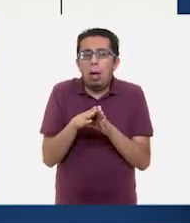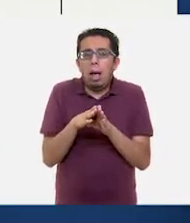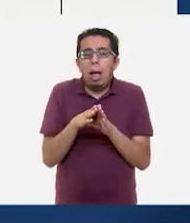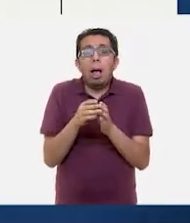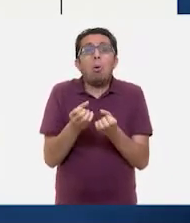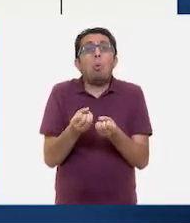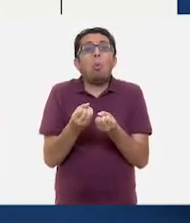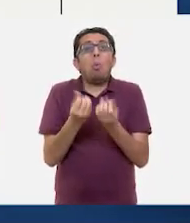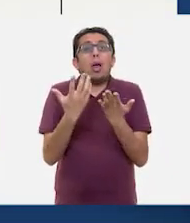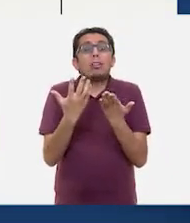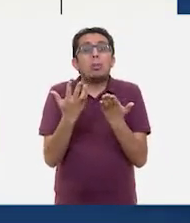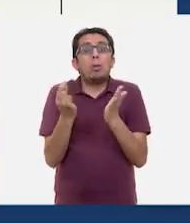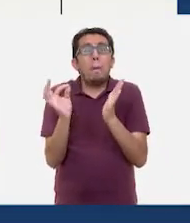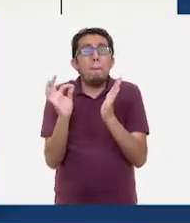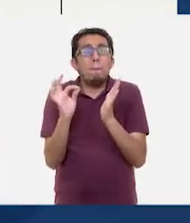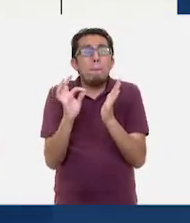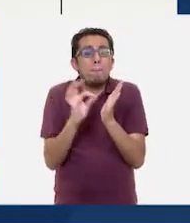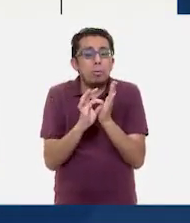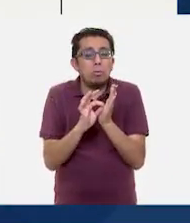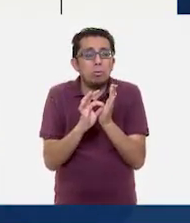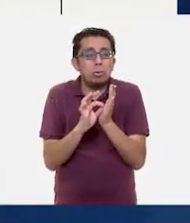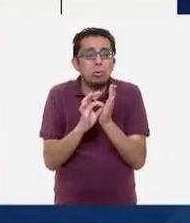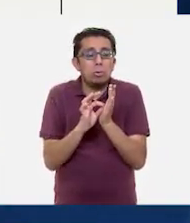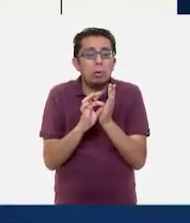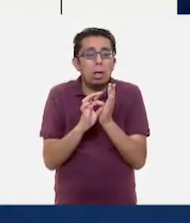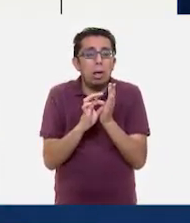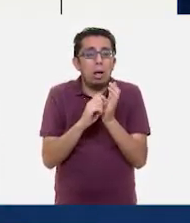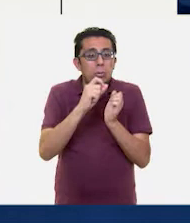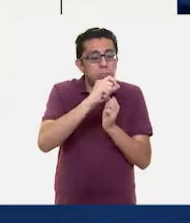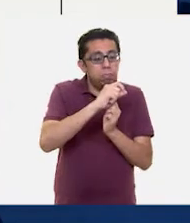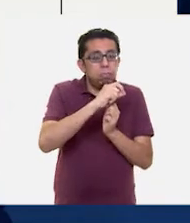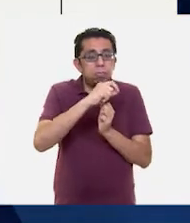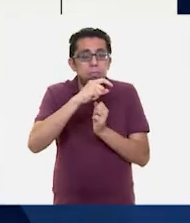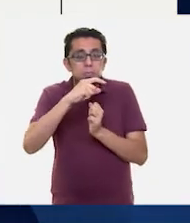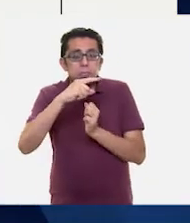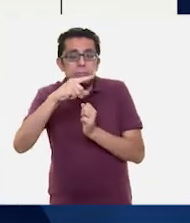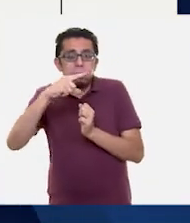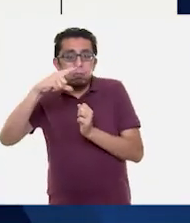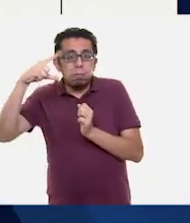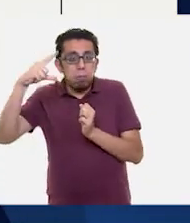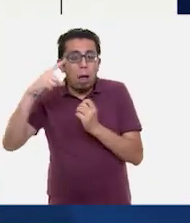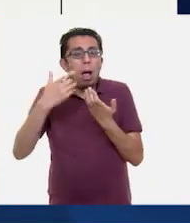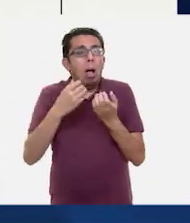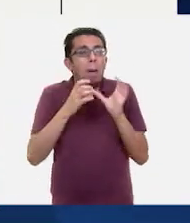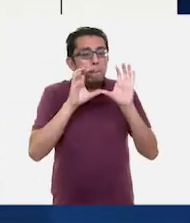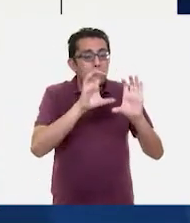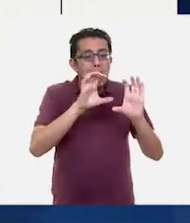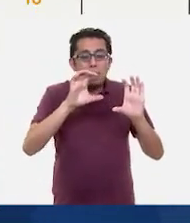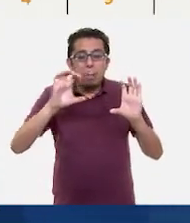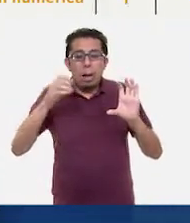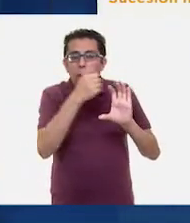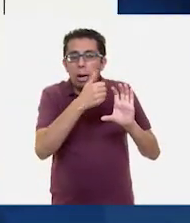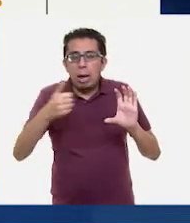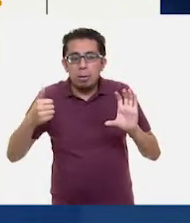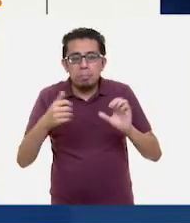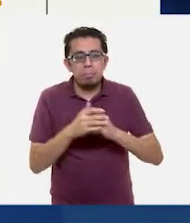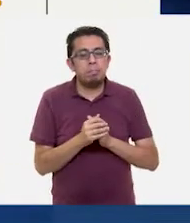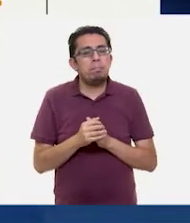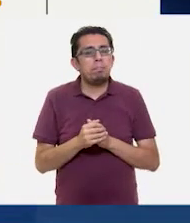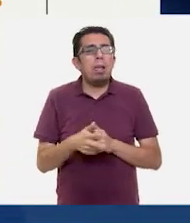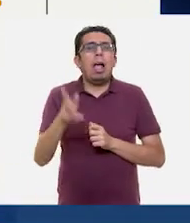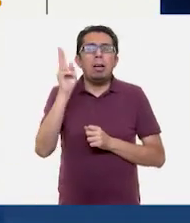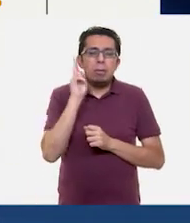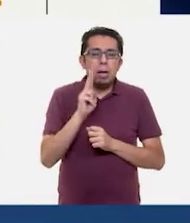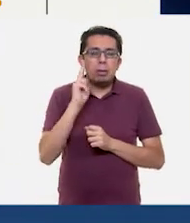de puntos que aumenta de una figura a otra. A ver, empecemos a estudiar el comportamiento de